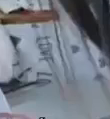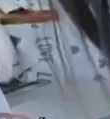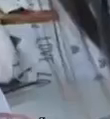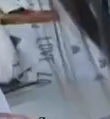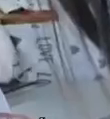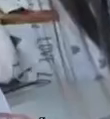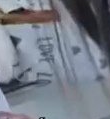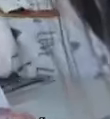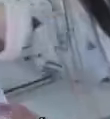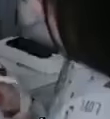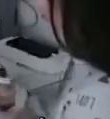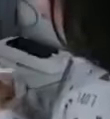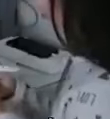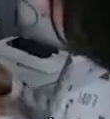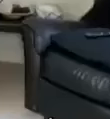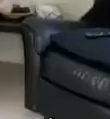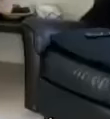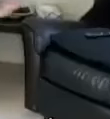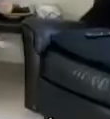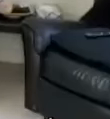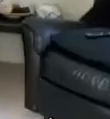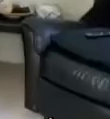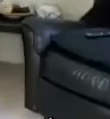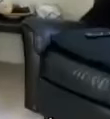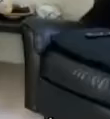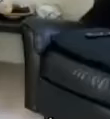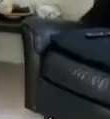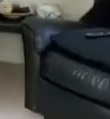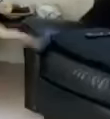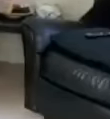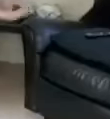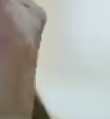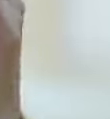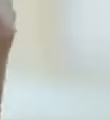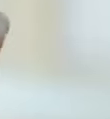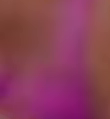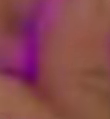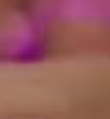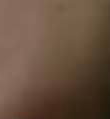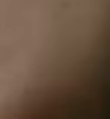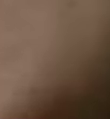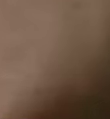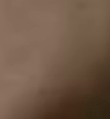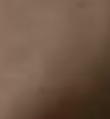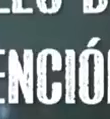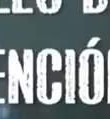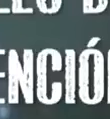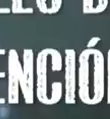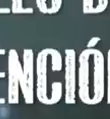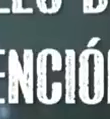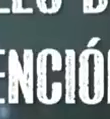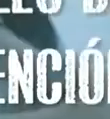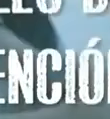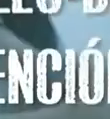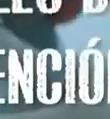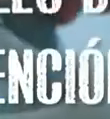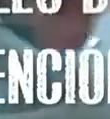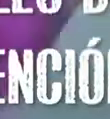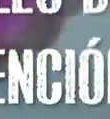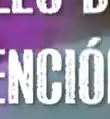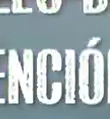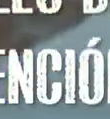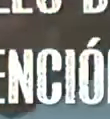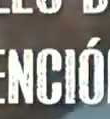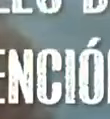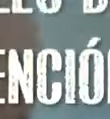Hay otras cosas donde también podemos poner nuestra atención, sin descuidar, por supuesto, las recomendaciones